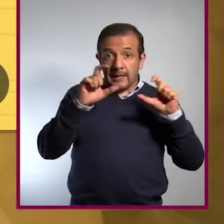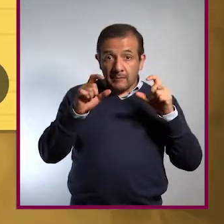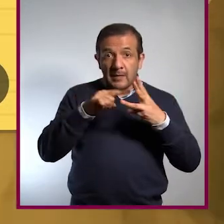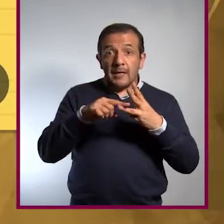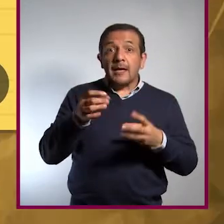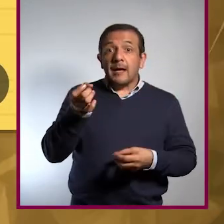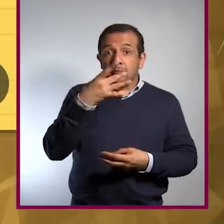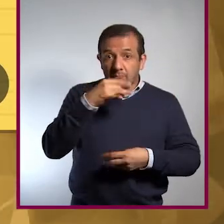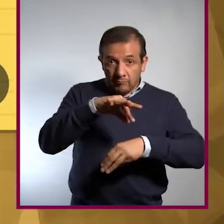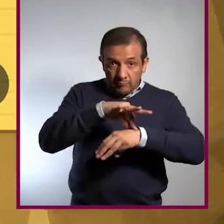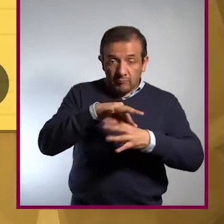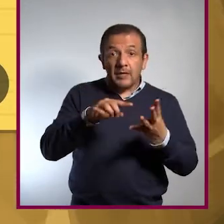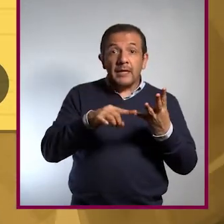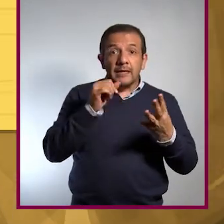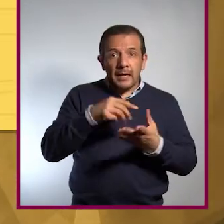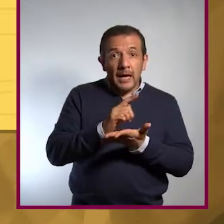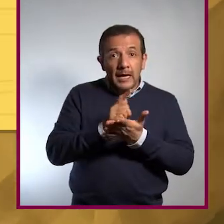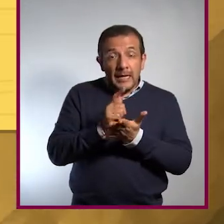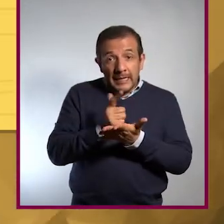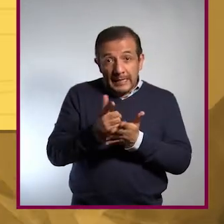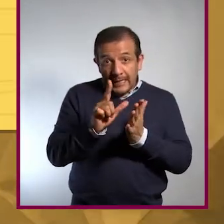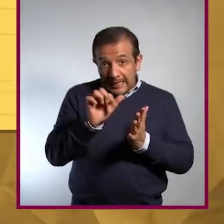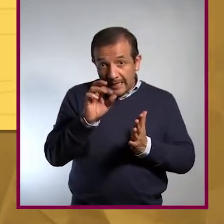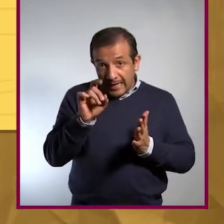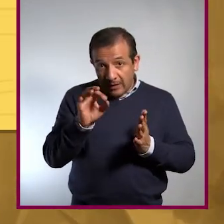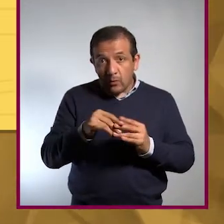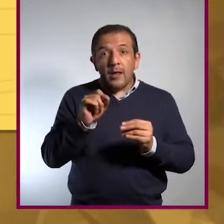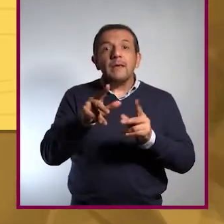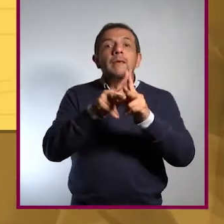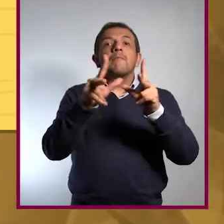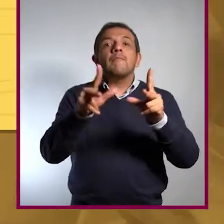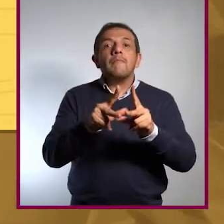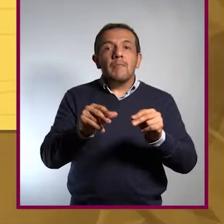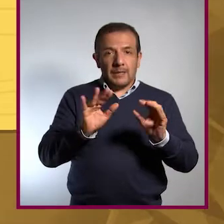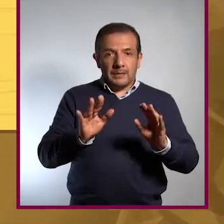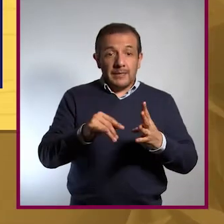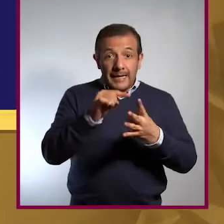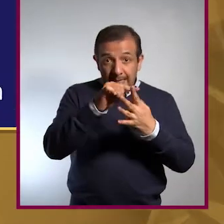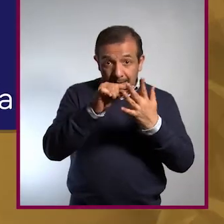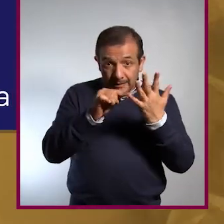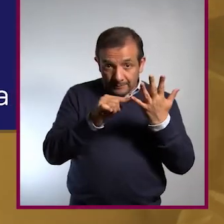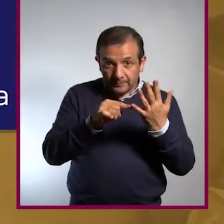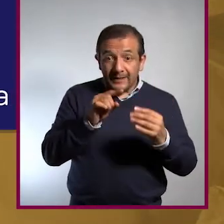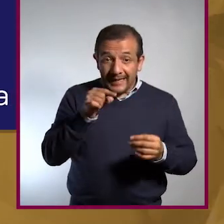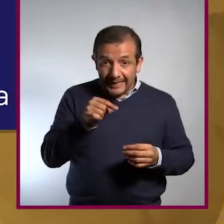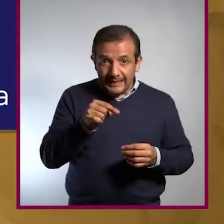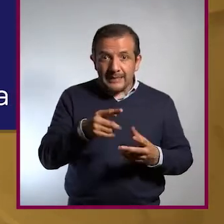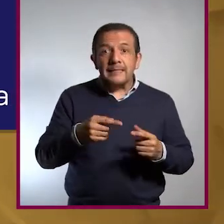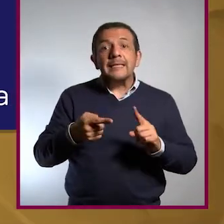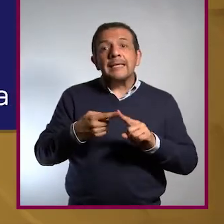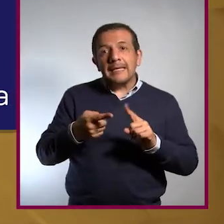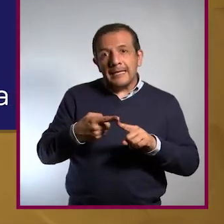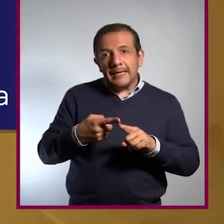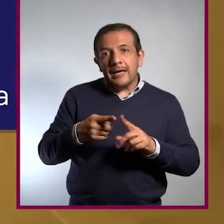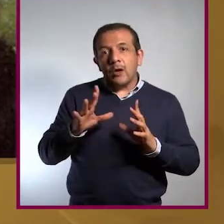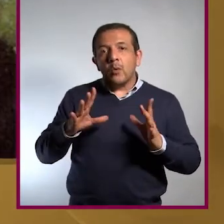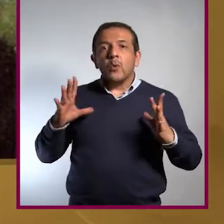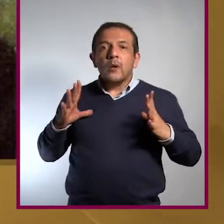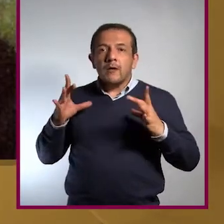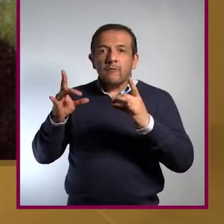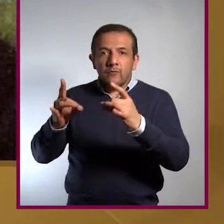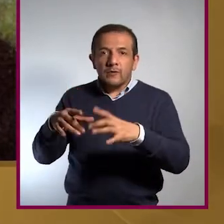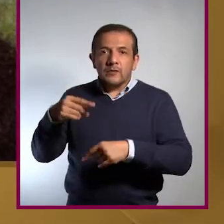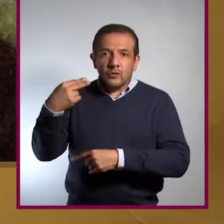física, química, medicina, literatura y a favor de la paz. Dicho fondo debería ser administrado mediante